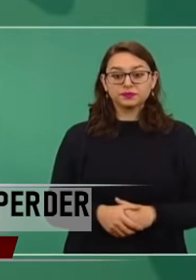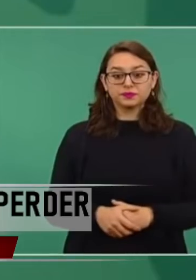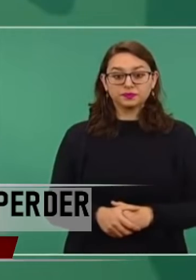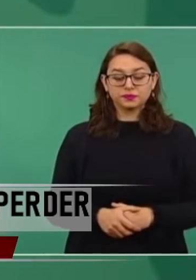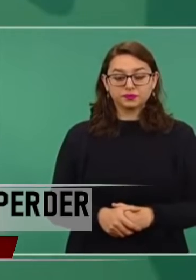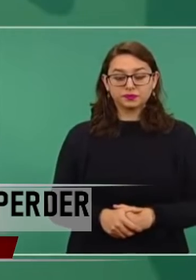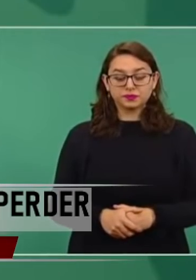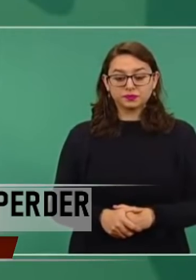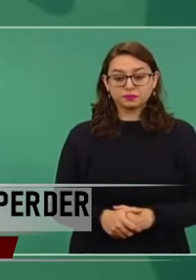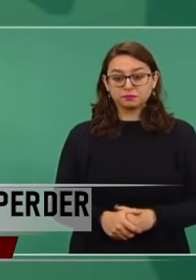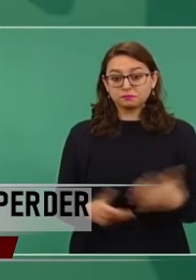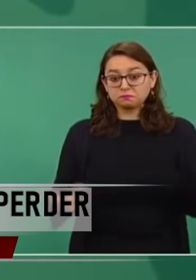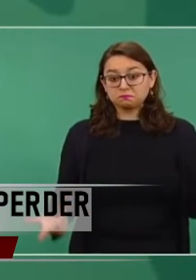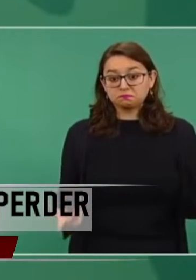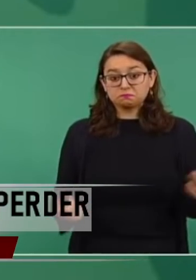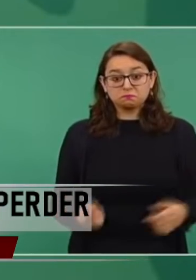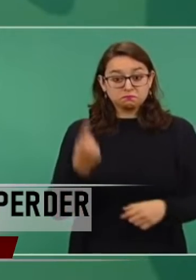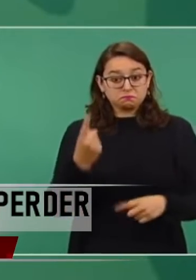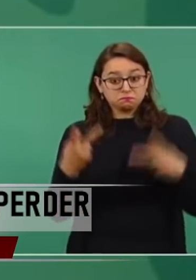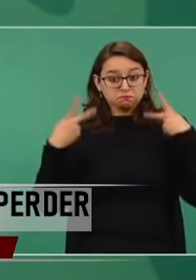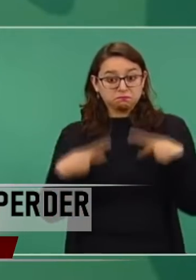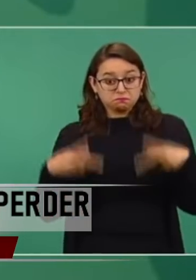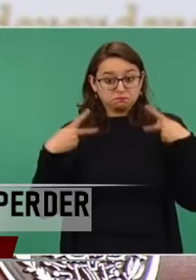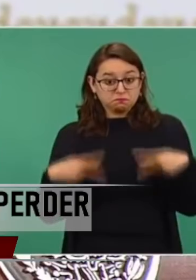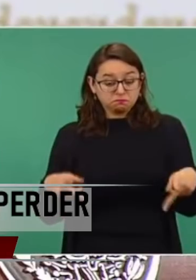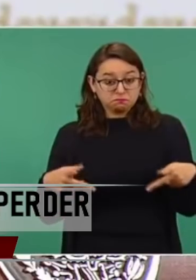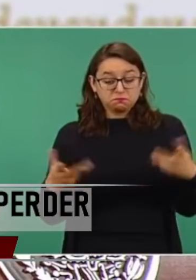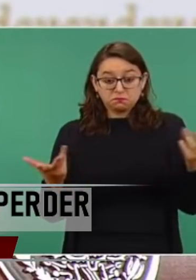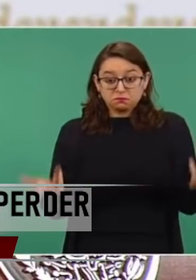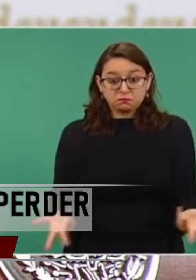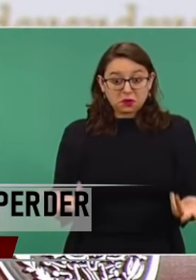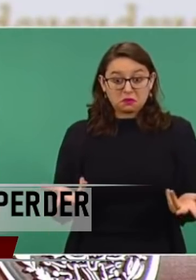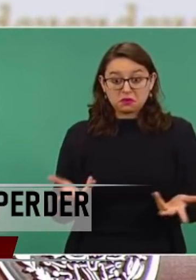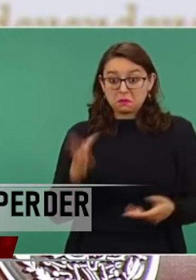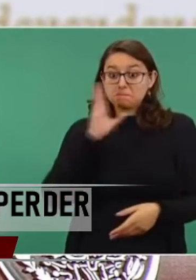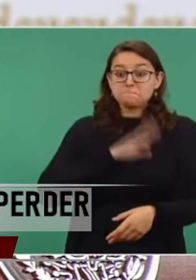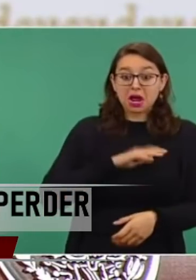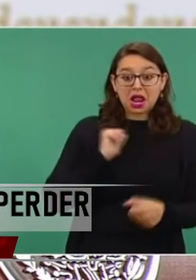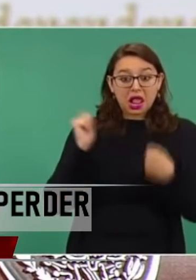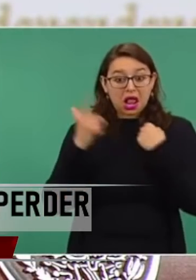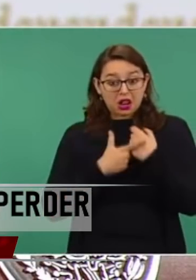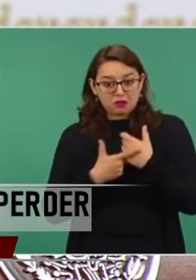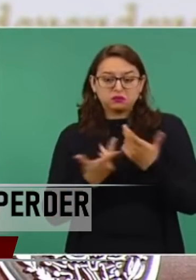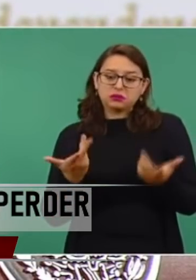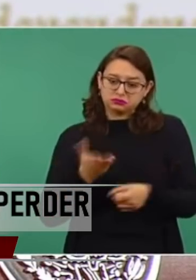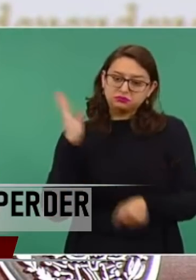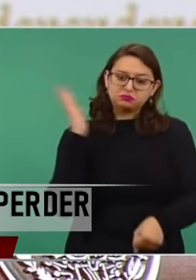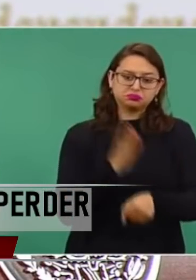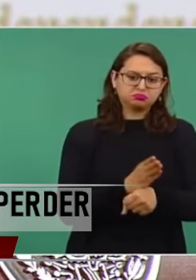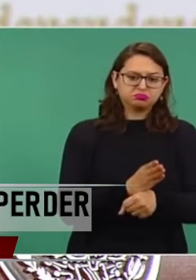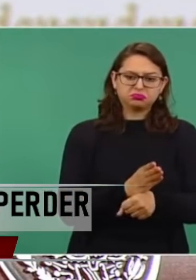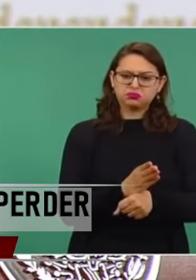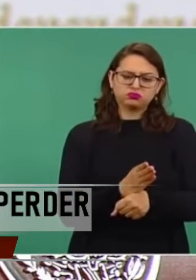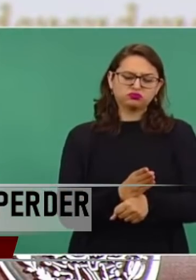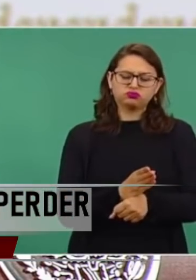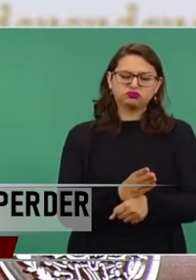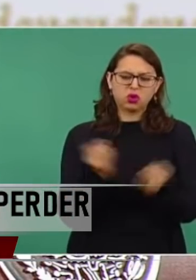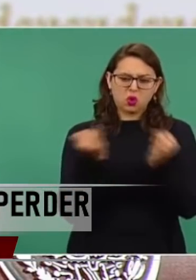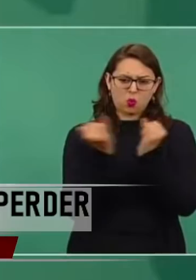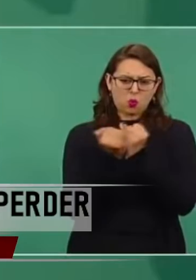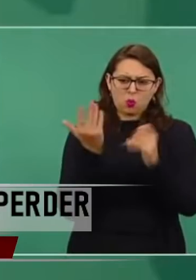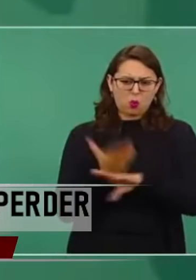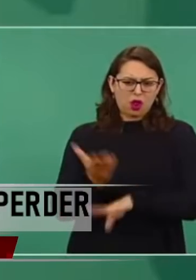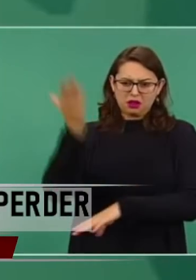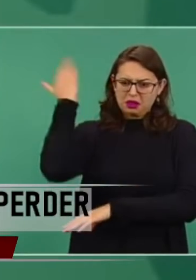comete un acto ilegal una injusticia es castigado ya no es el tiempo de antes cuando